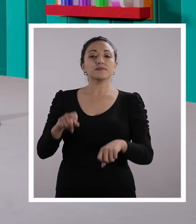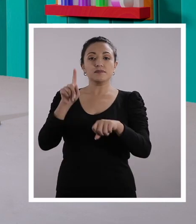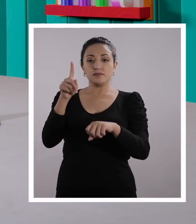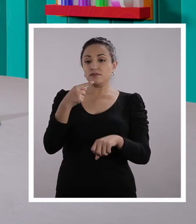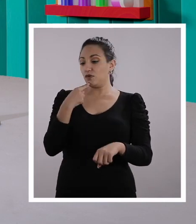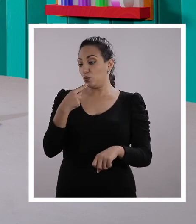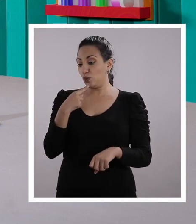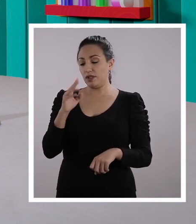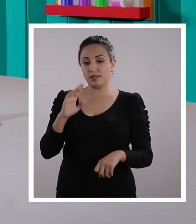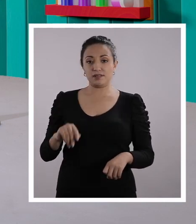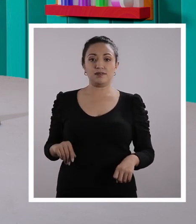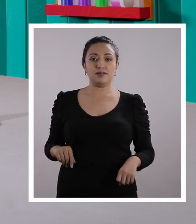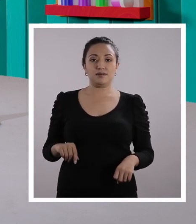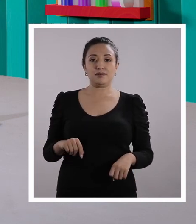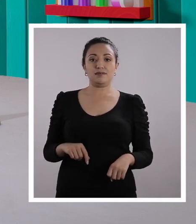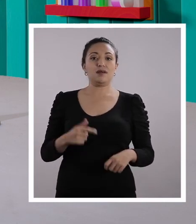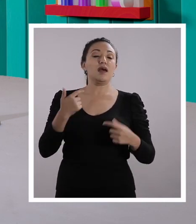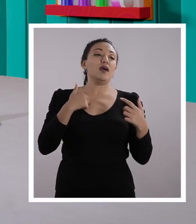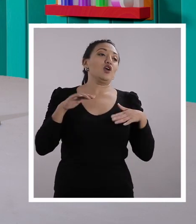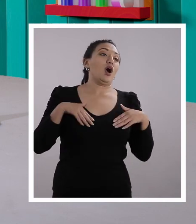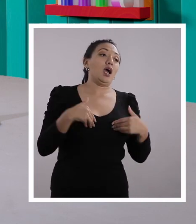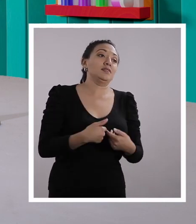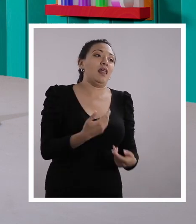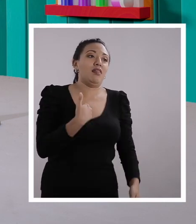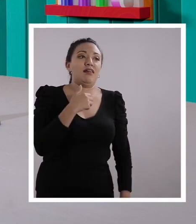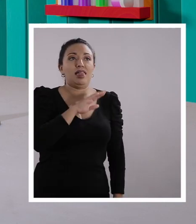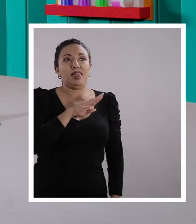sabe que le voy a decir una cosa